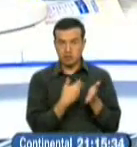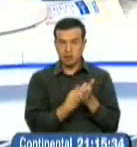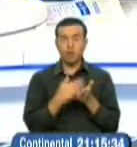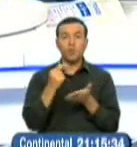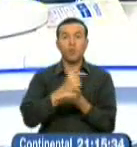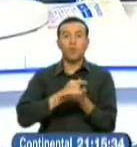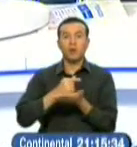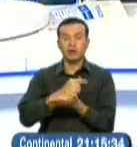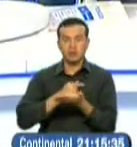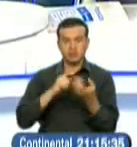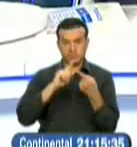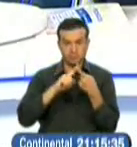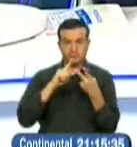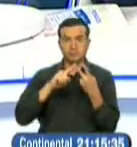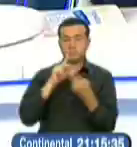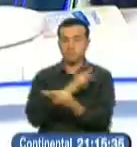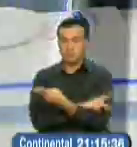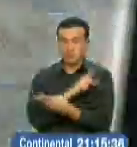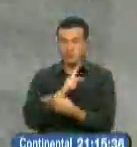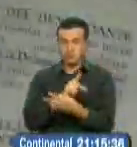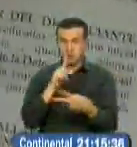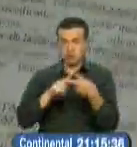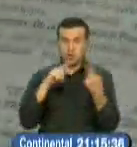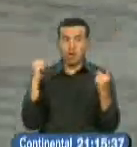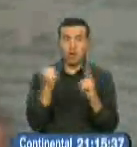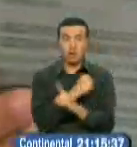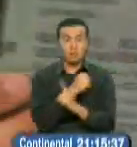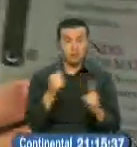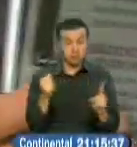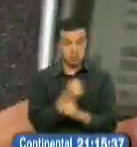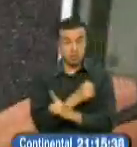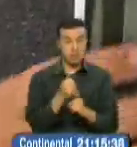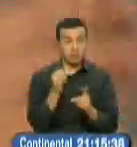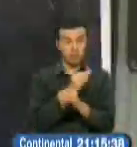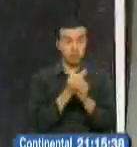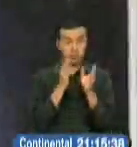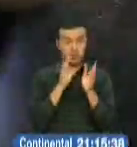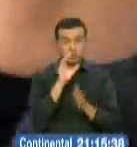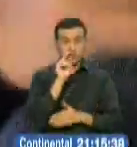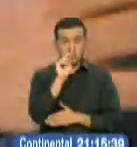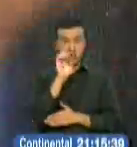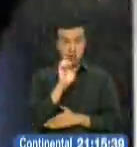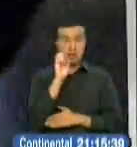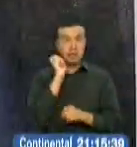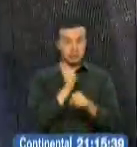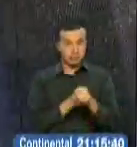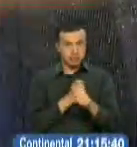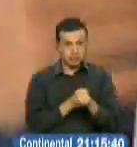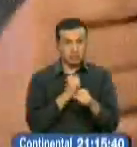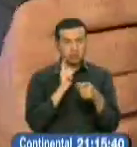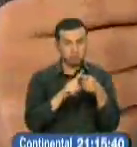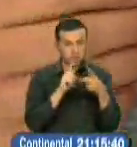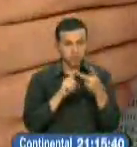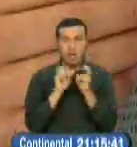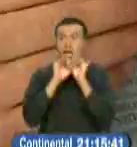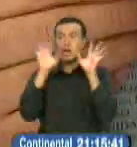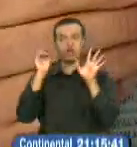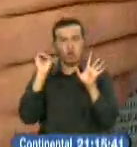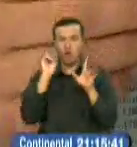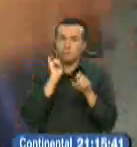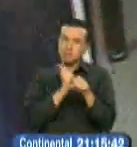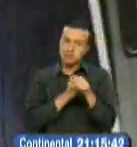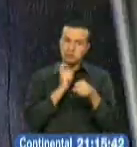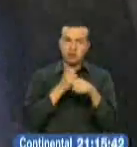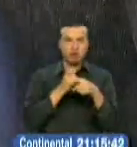en Guayas como en Pichincha, las agresiones que han sufrido también nuestros funcionarios en casos puntuales, no vamos a generalizar, pero